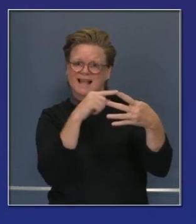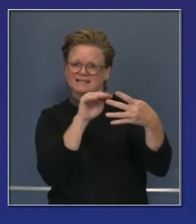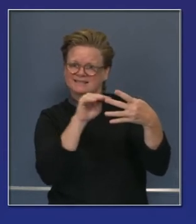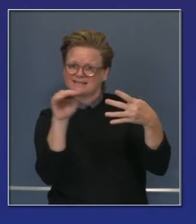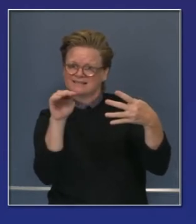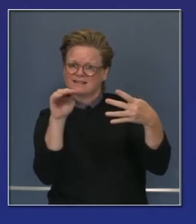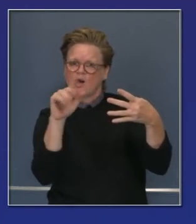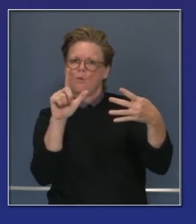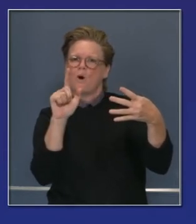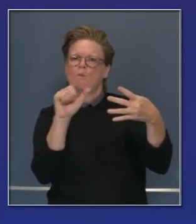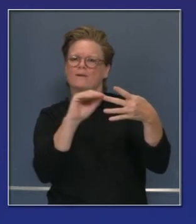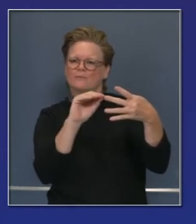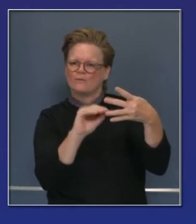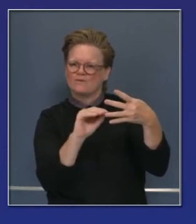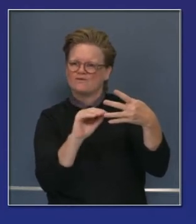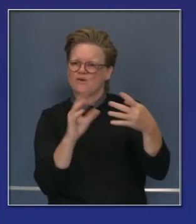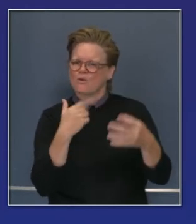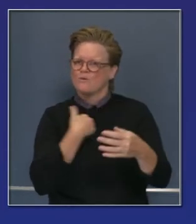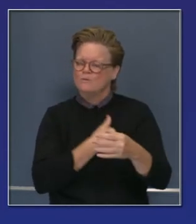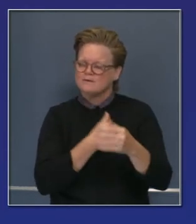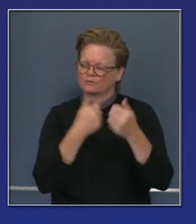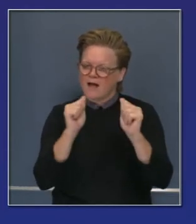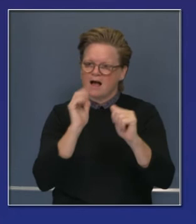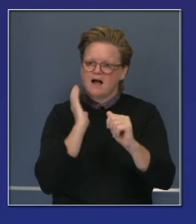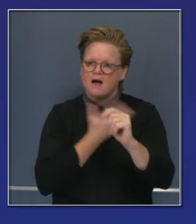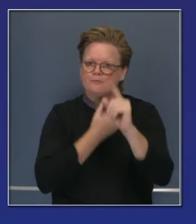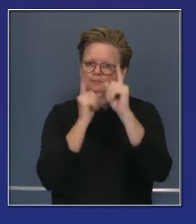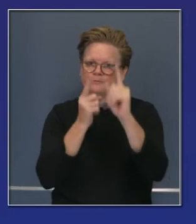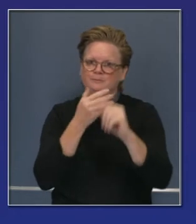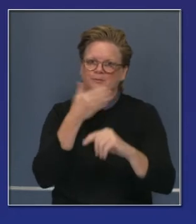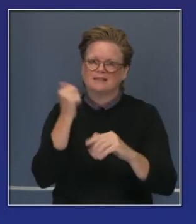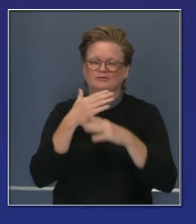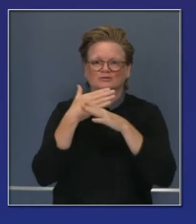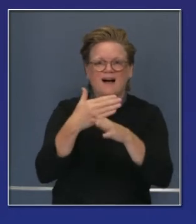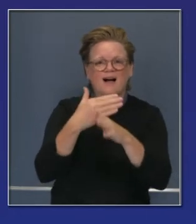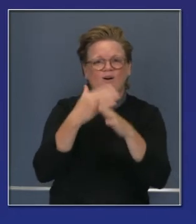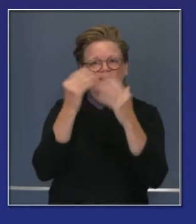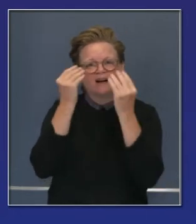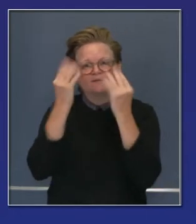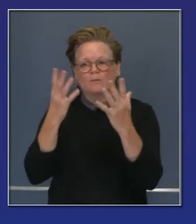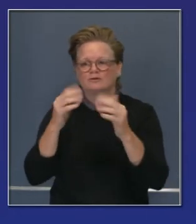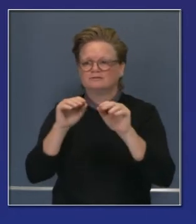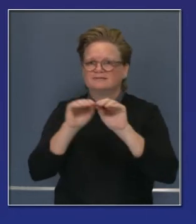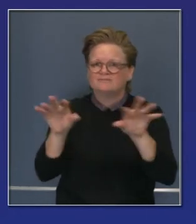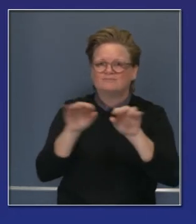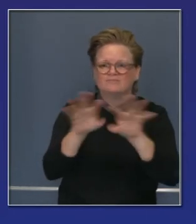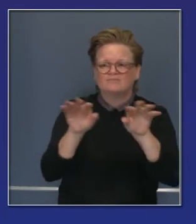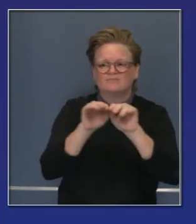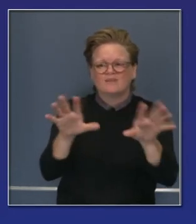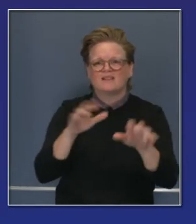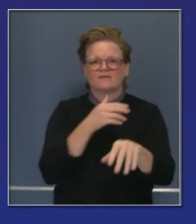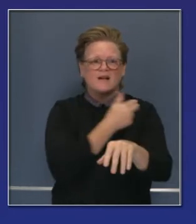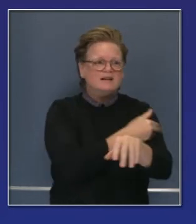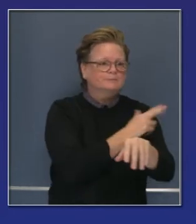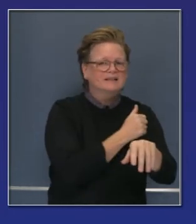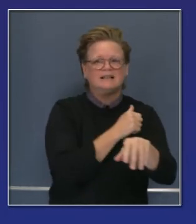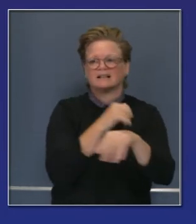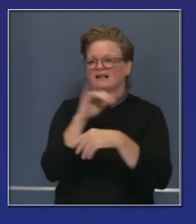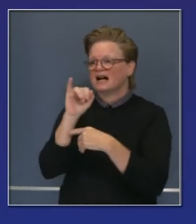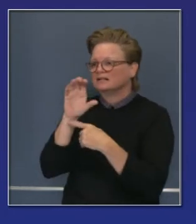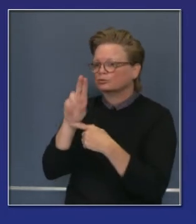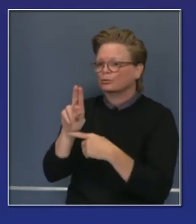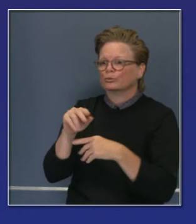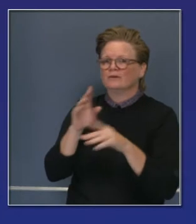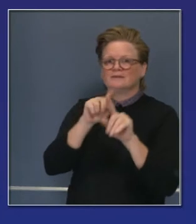la información y difundiéndola, no solo dentro de estos sectores, no solo dentro del espacio de salubridad, sino también